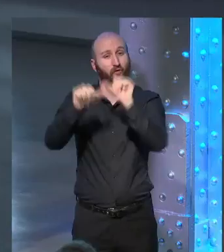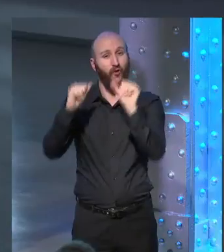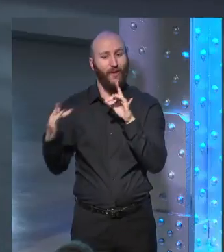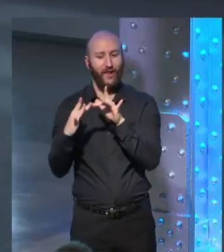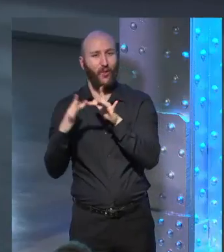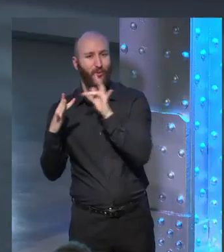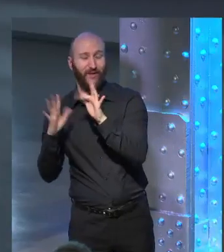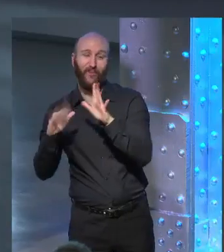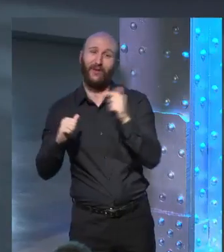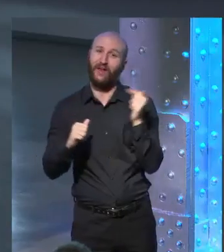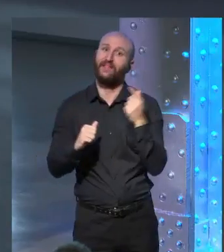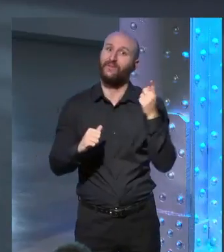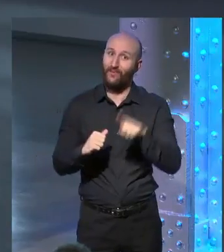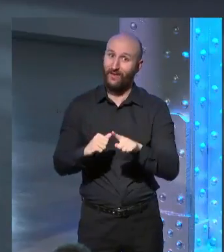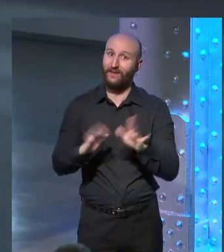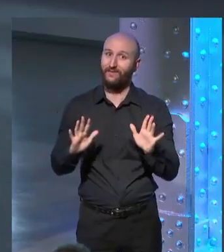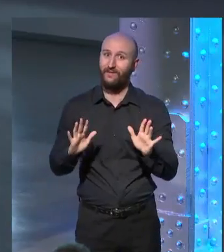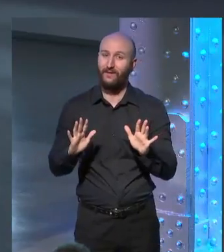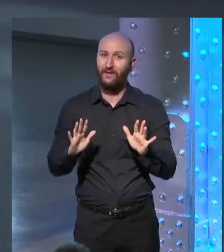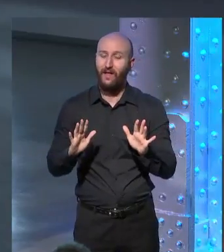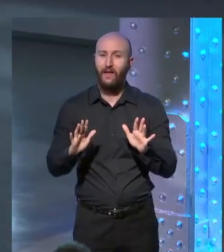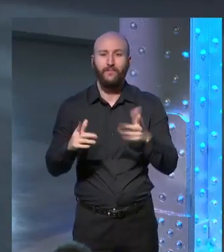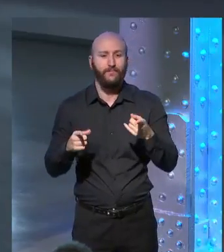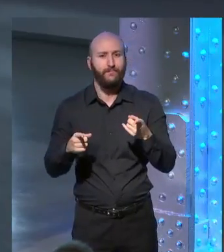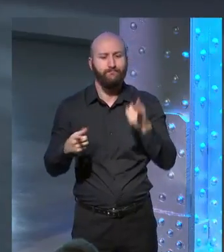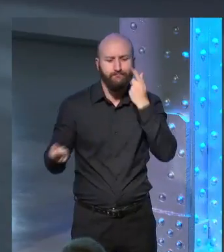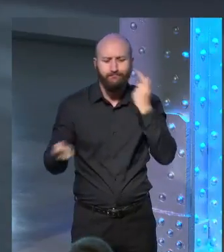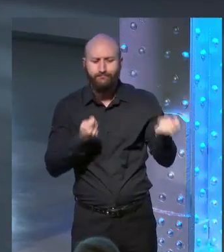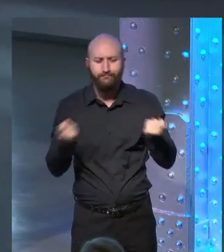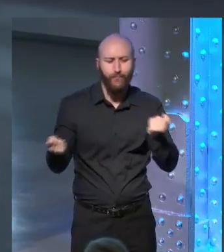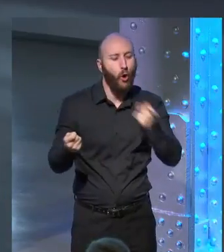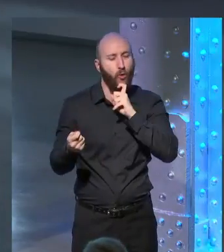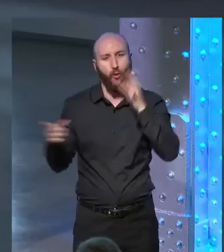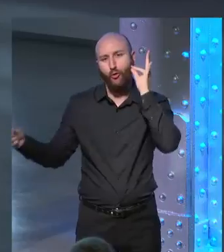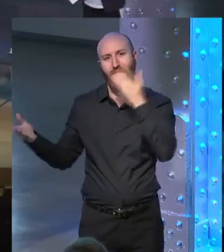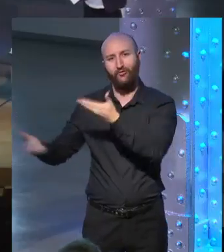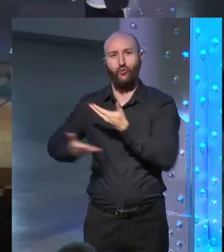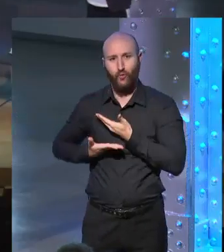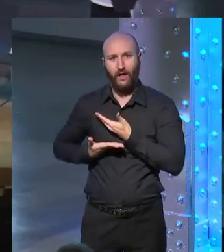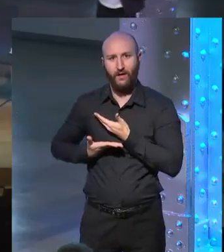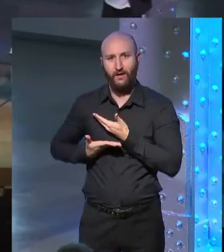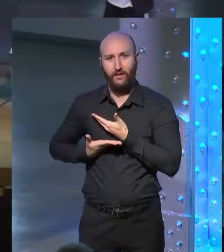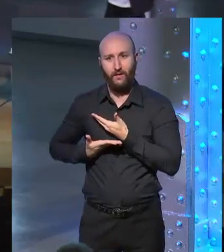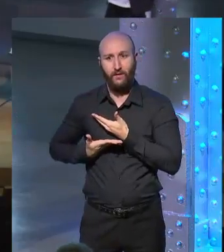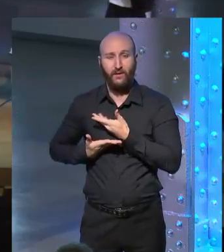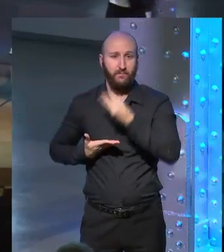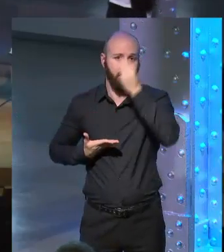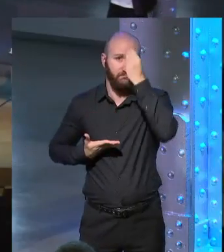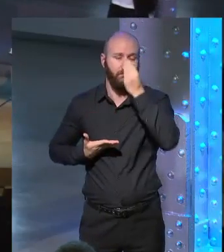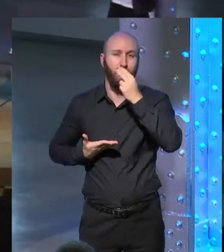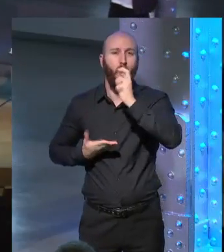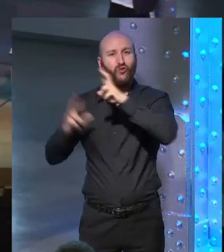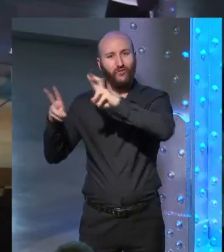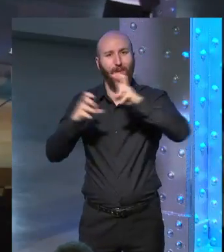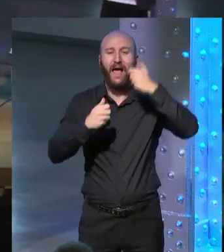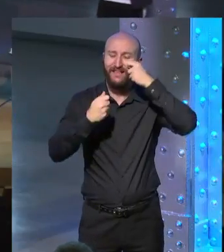malas relaciones, que muchas veces no sabemos cómo gestionar. En esta guía ella nos va a ayudar, también supongo que en muchos otros temas relacionados con la